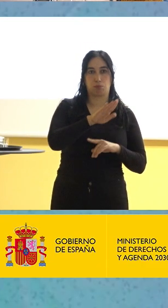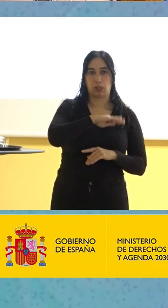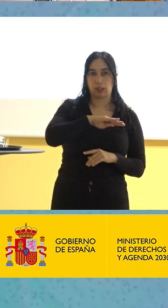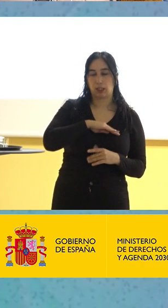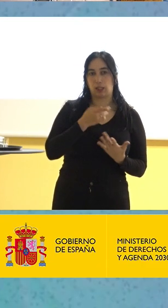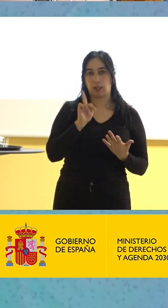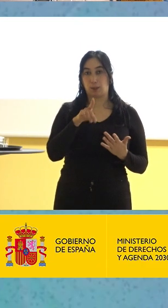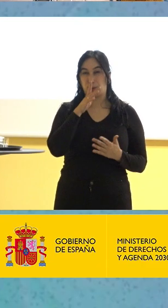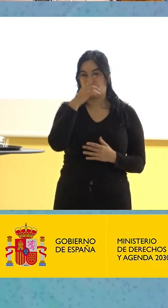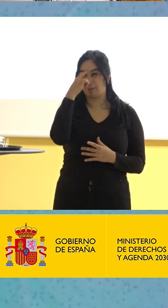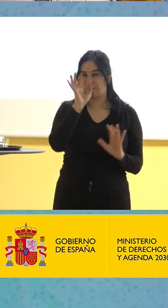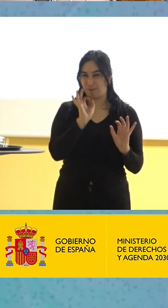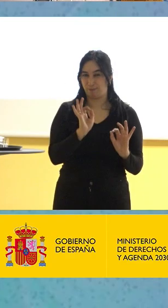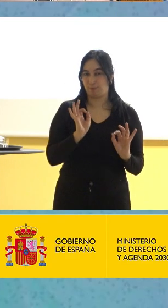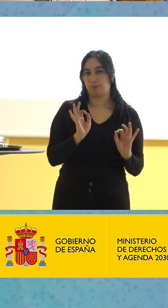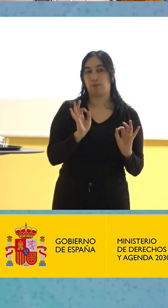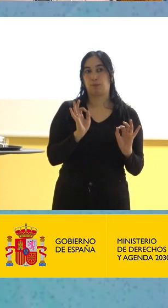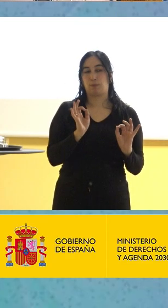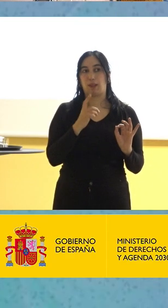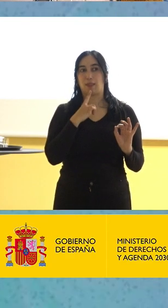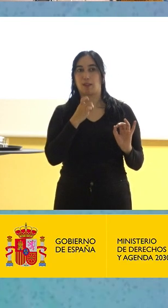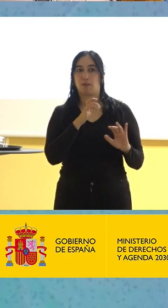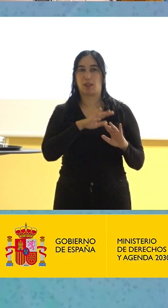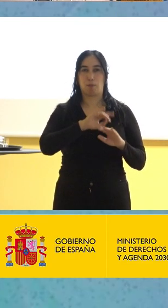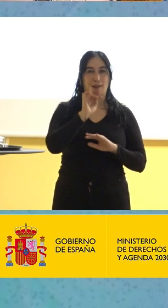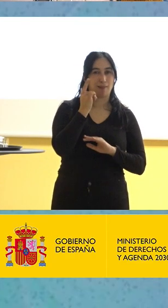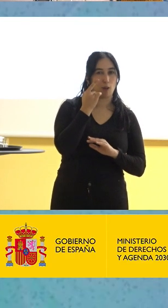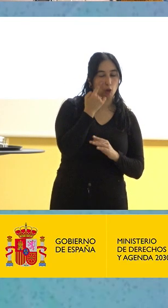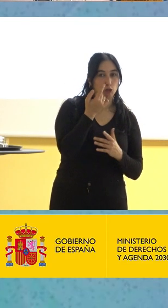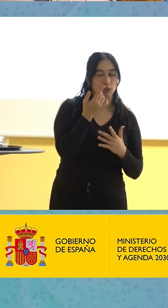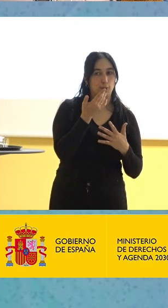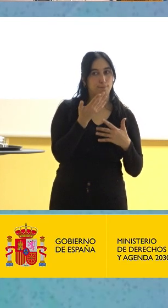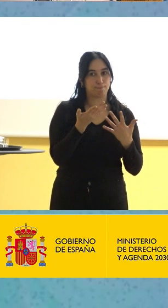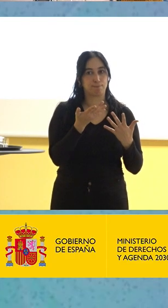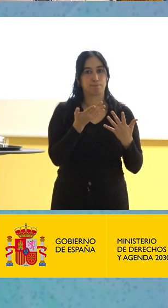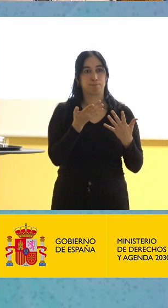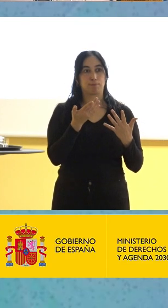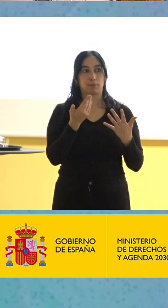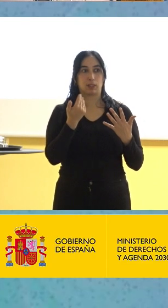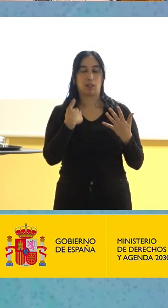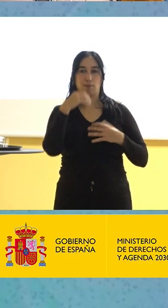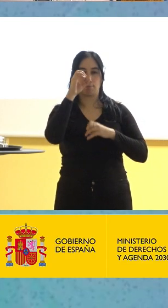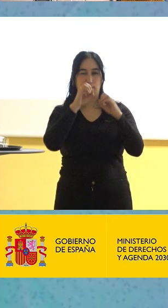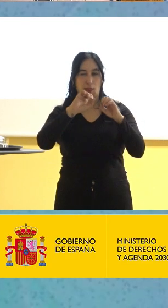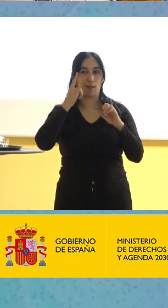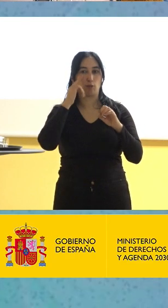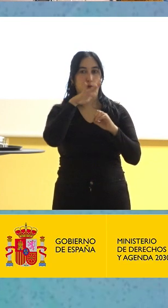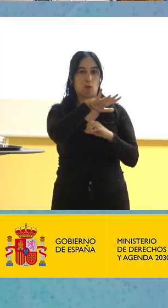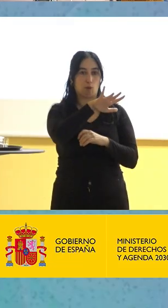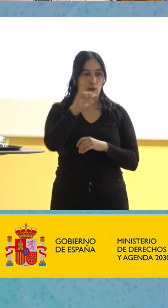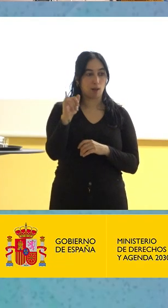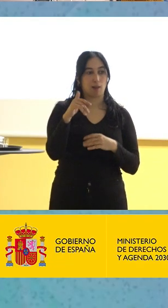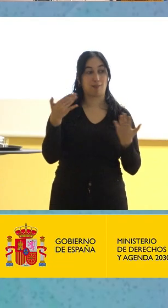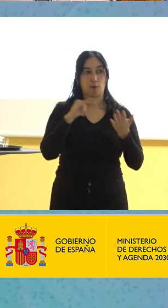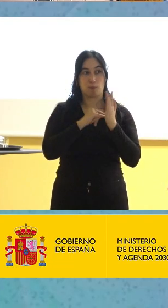y teniendo en cuenta la dificultad de lograr alcanzar un diagnóstico, se están alcanzando esas tasas de diagnóstico, pues que